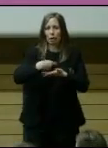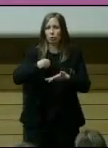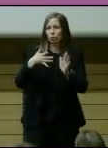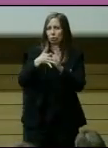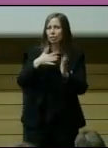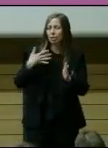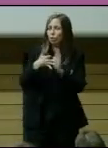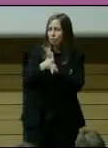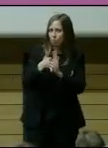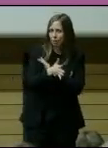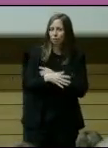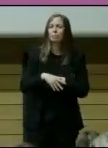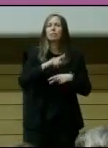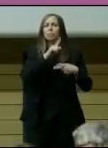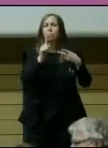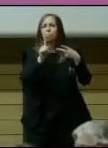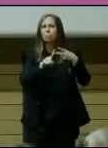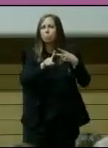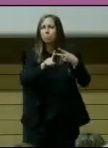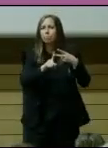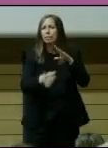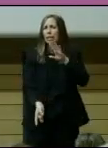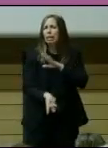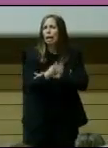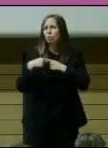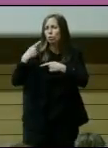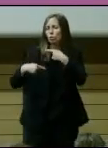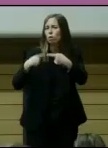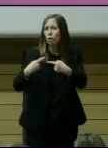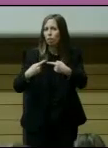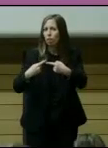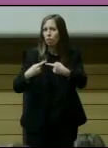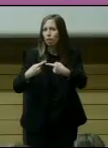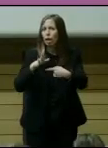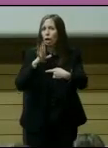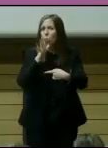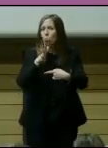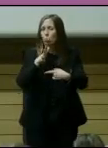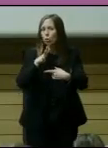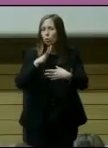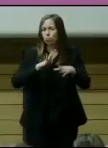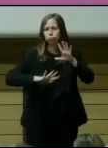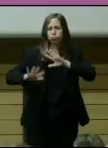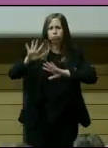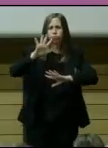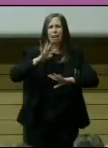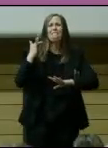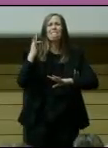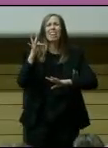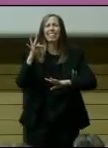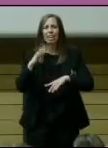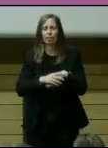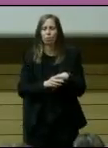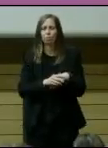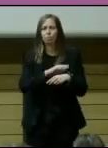voy a explicar. Ahora vamos con ello. Segundo, ¿qué han sido las causas y las consecuencias de esta tormenta mediática del